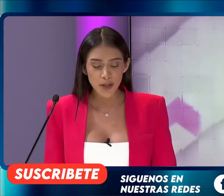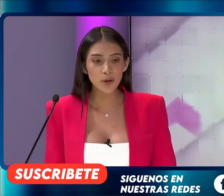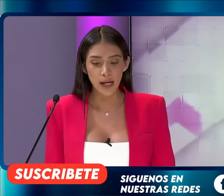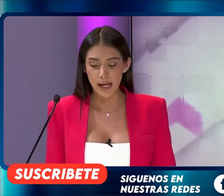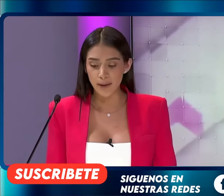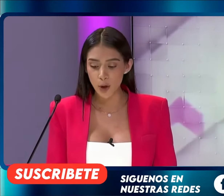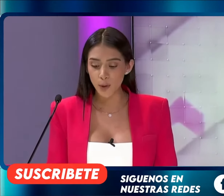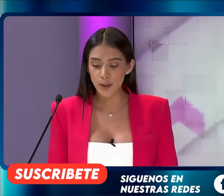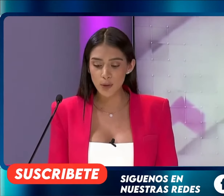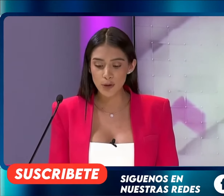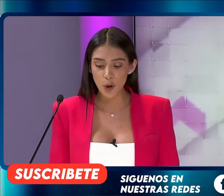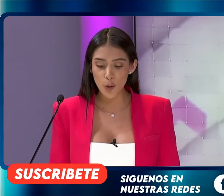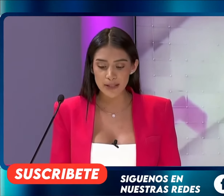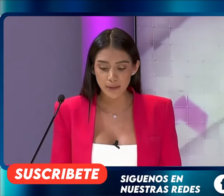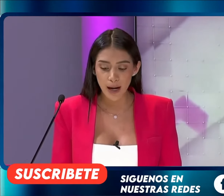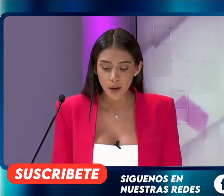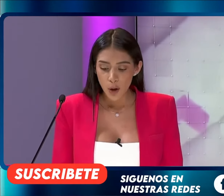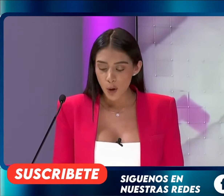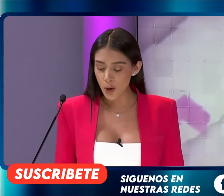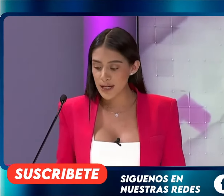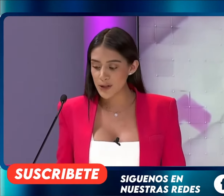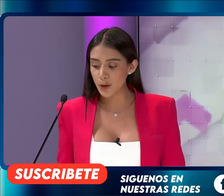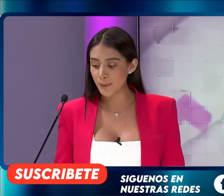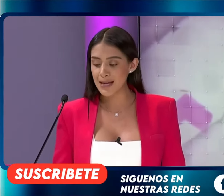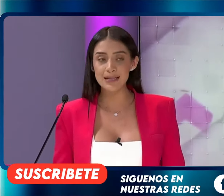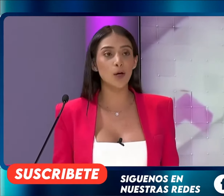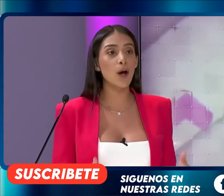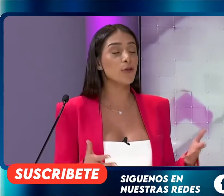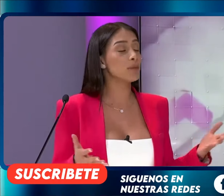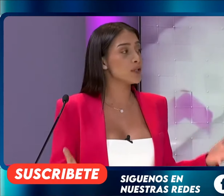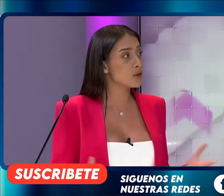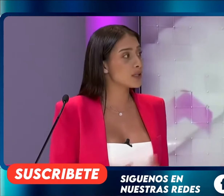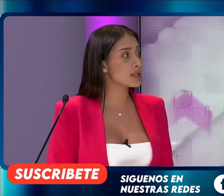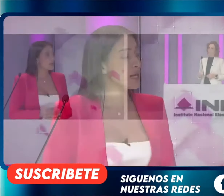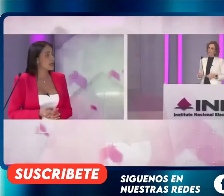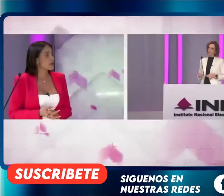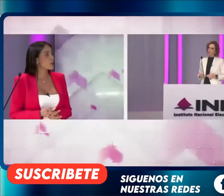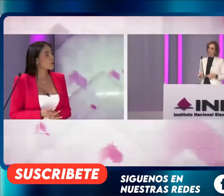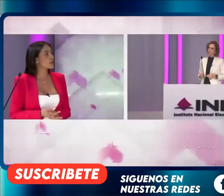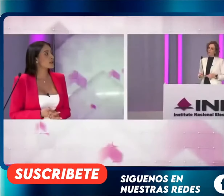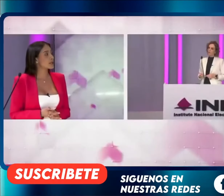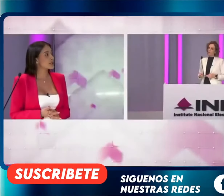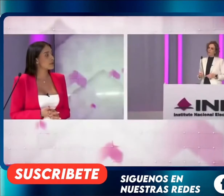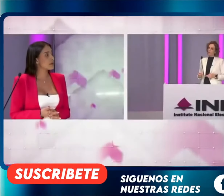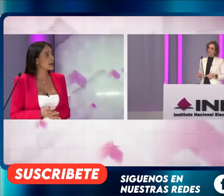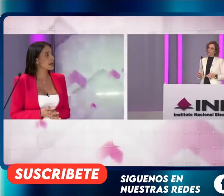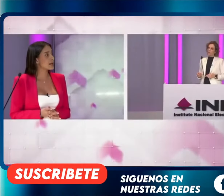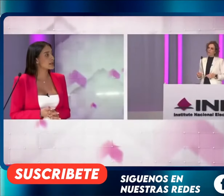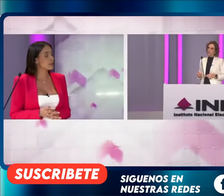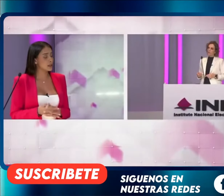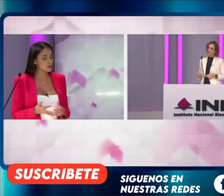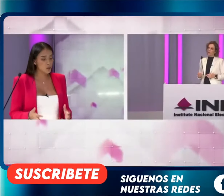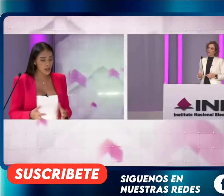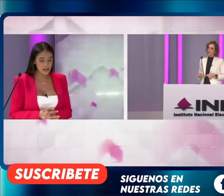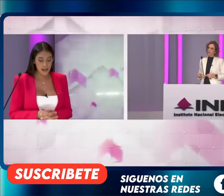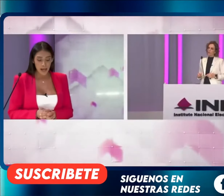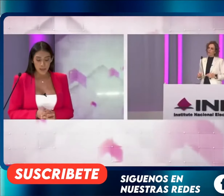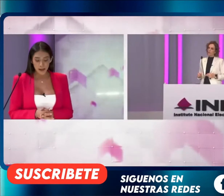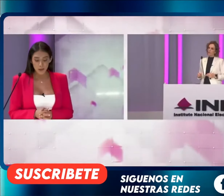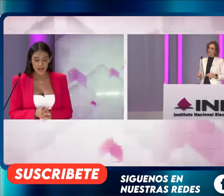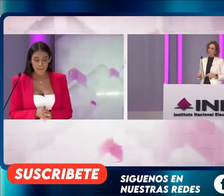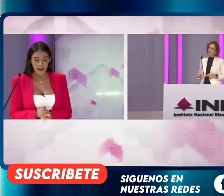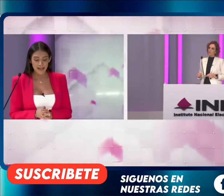Por supuesto, lo podemos observar. Hoy ya son más de 4 millones de jóvenes que reciben becas Benito